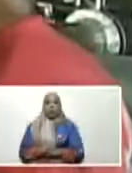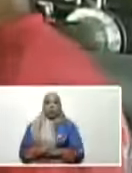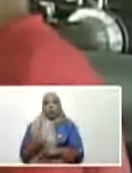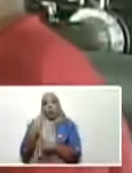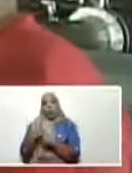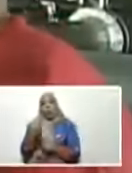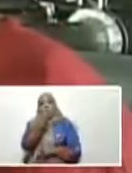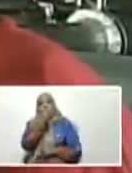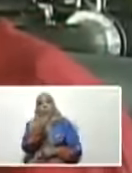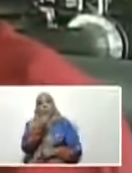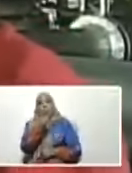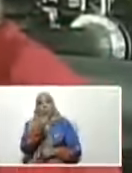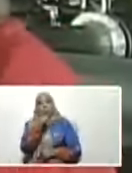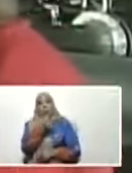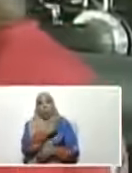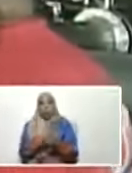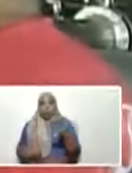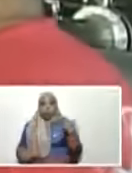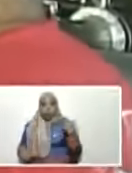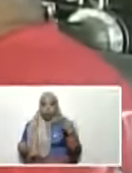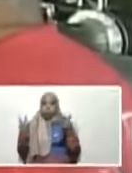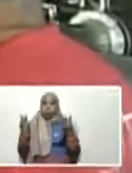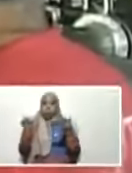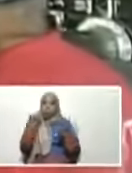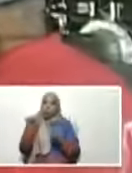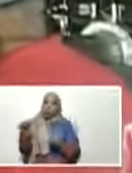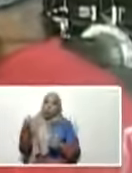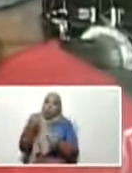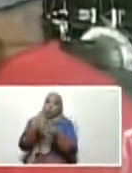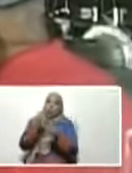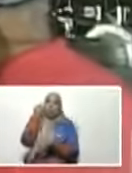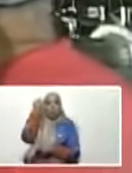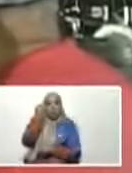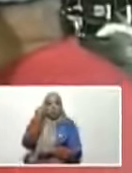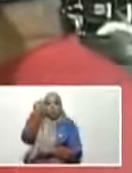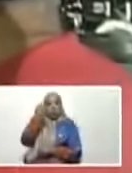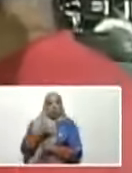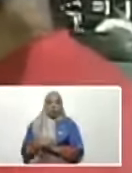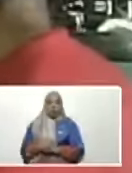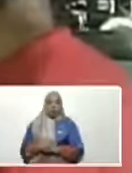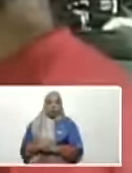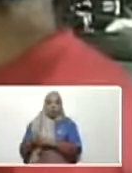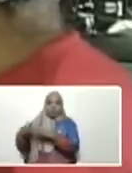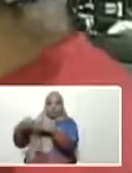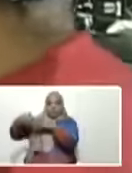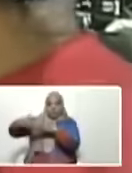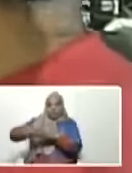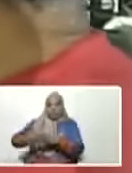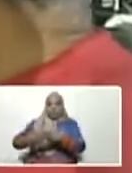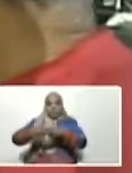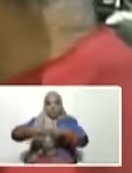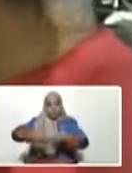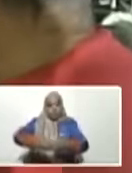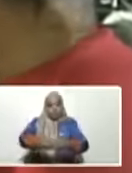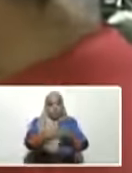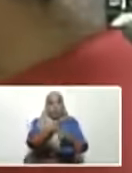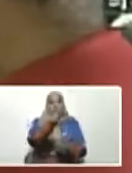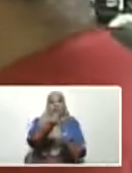noticia. Recientemente enviamos el buque número 100, es el hito número